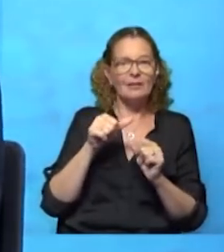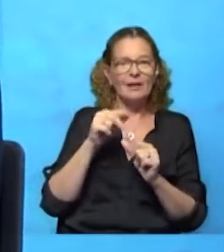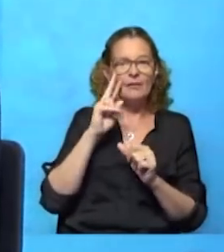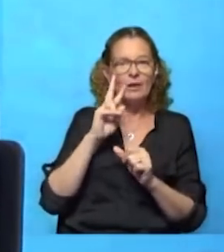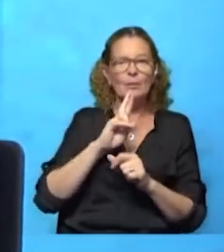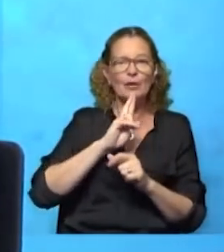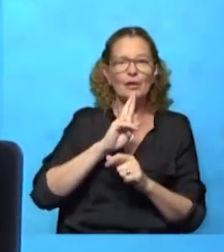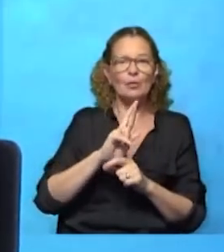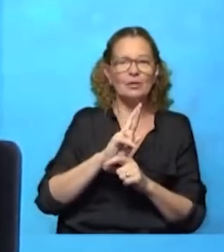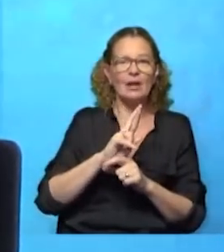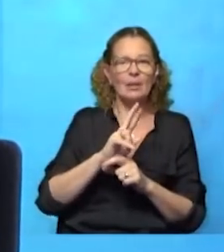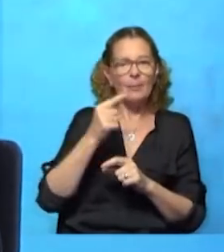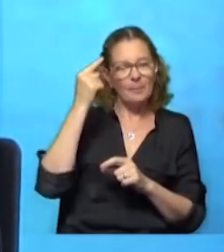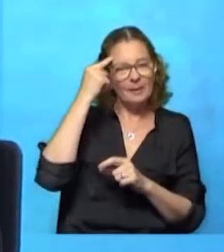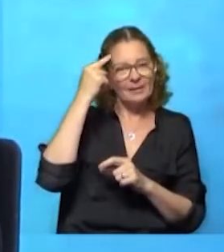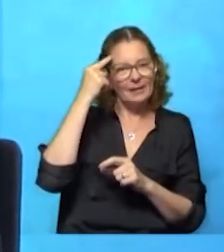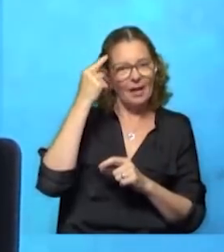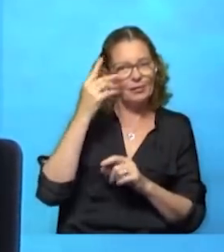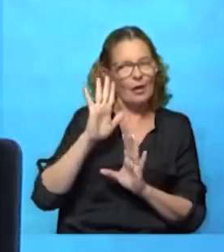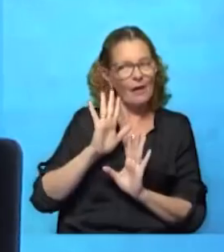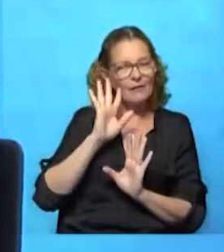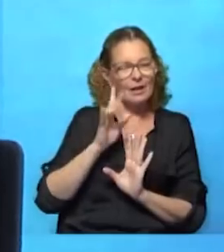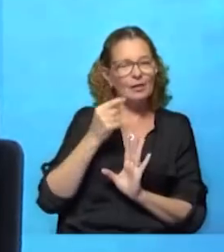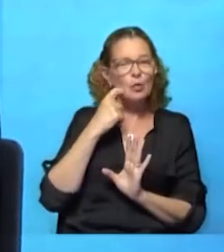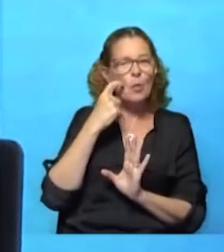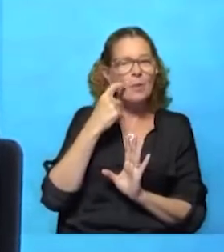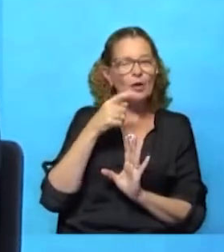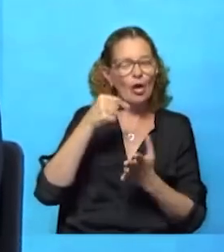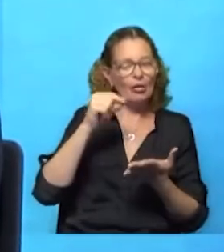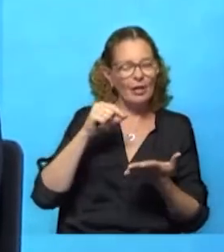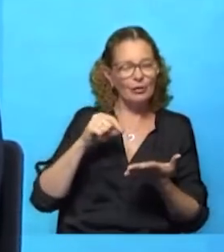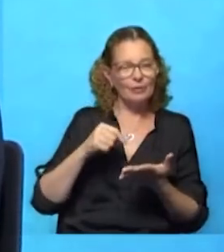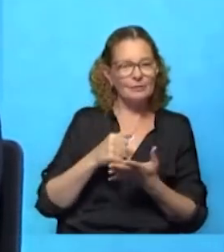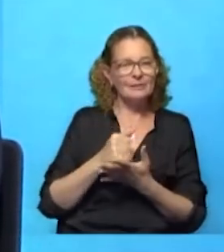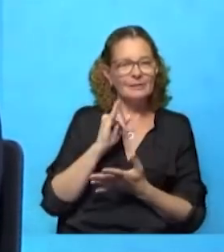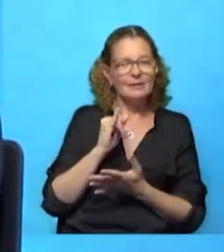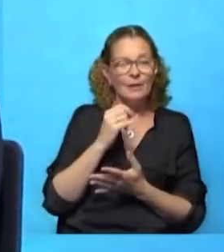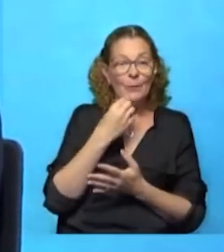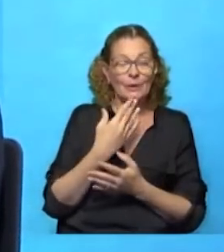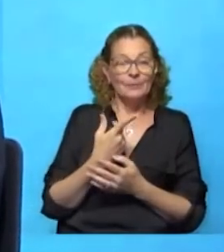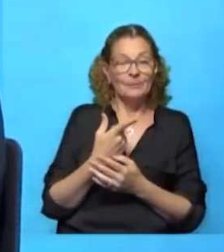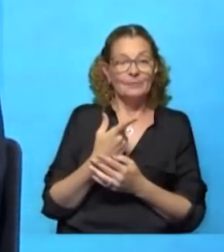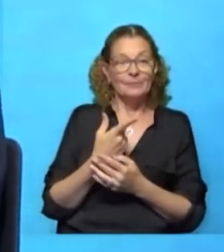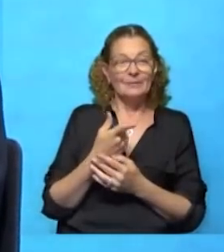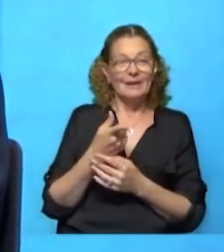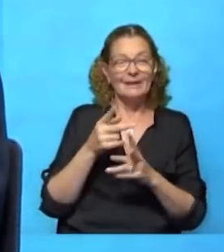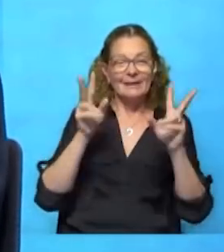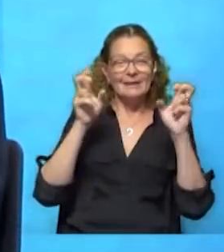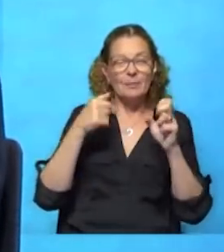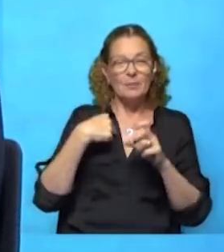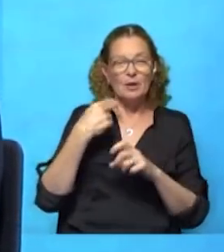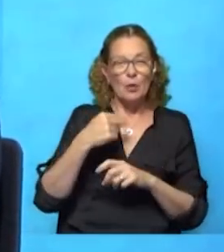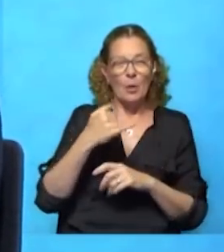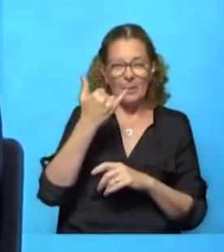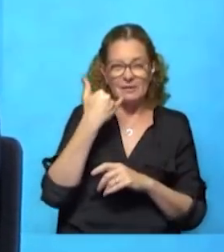de los resultados en función de la conveniencia muchas veces de los números o de los datos no Sí bueno esa cuestión de a mí nunca me